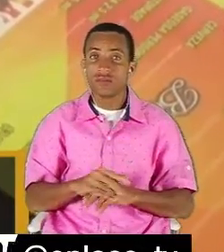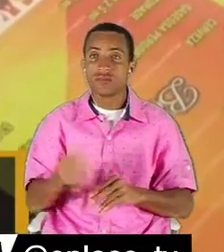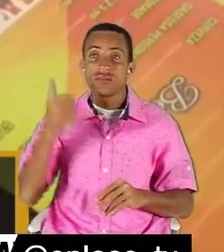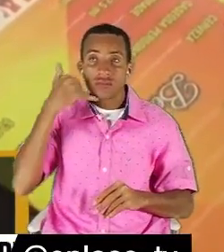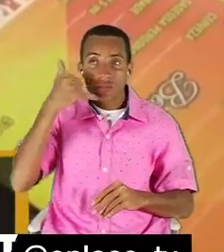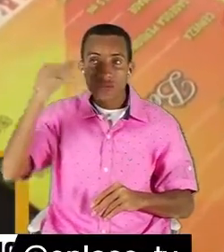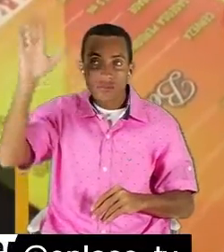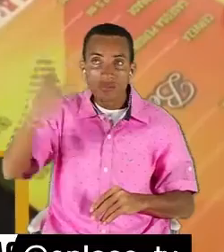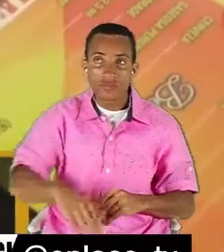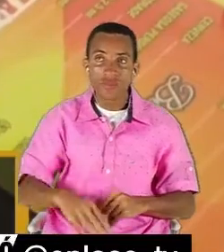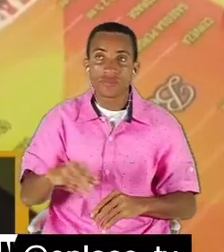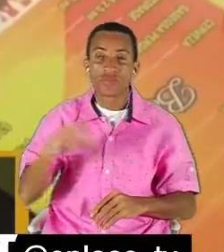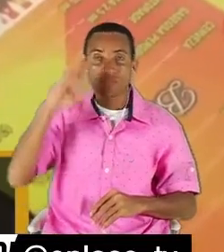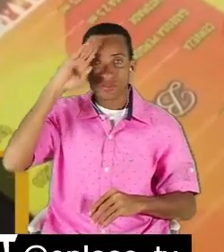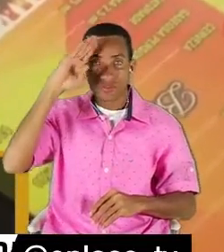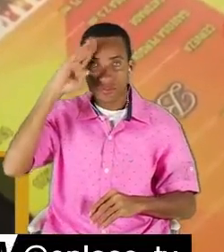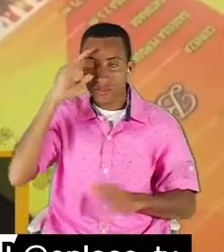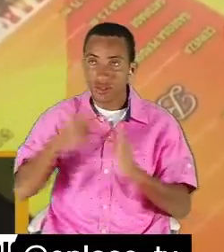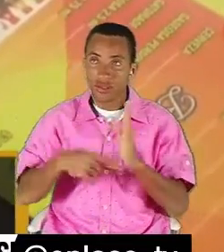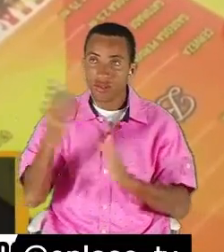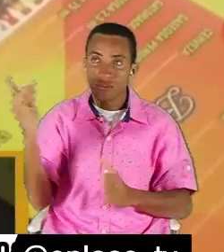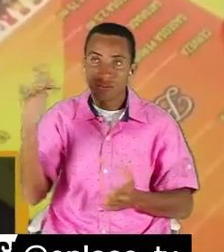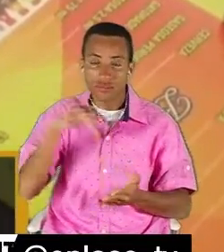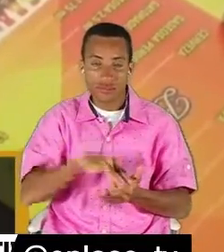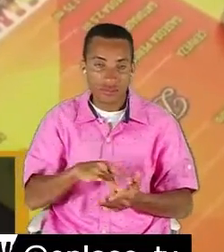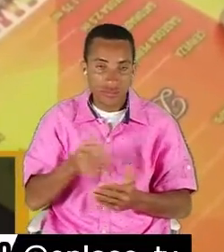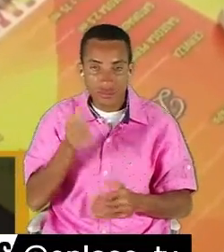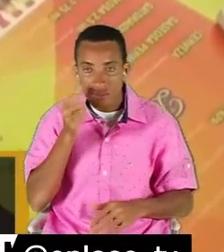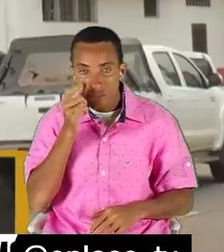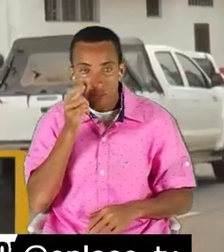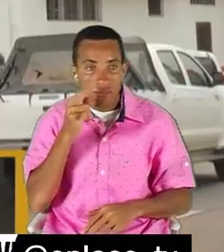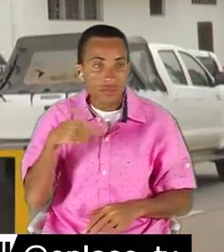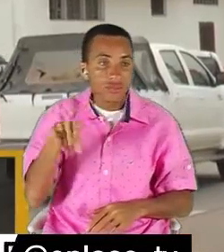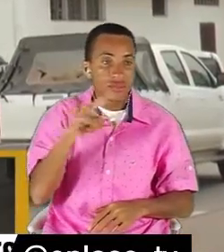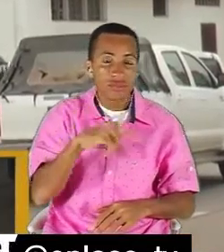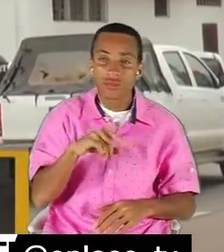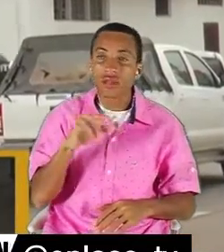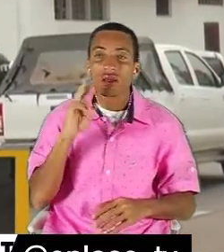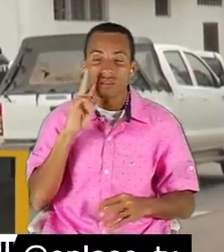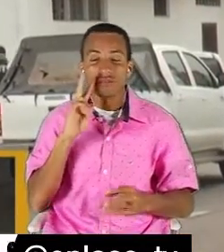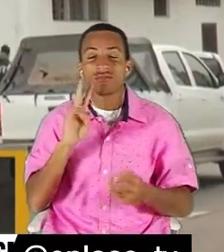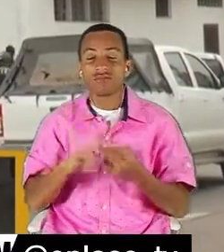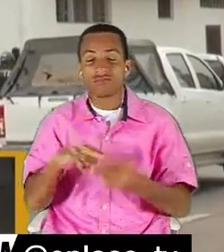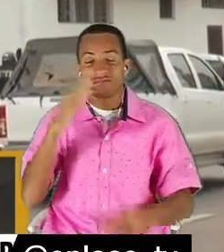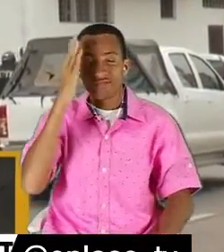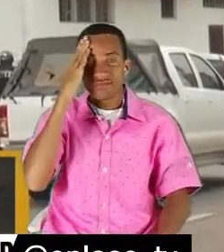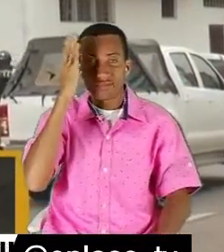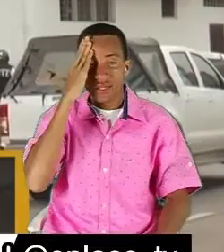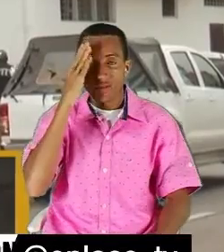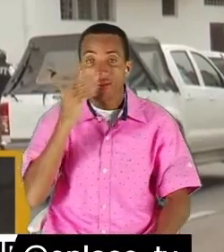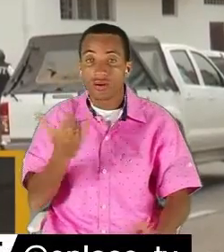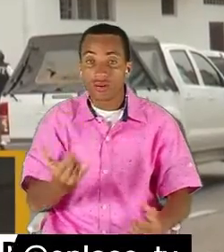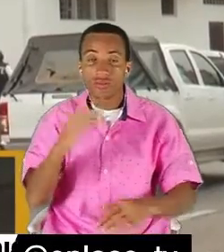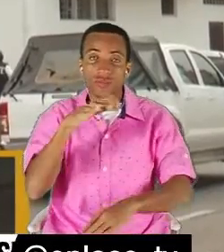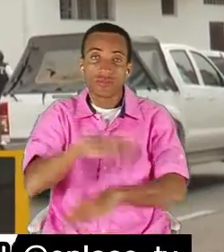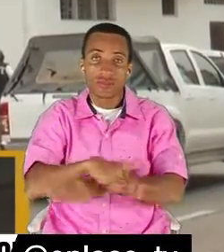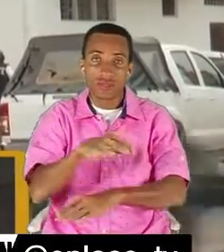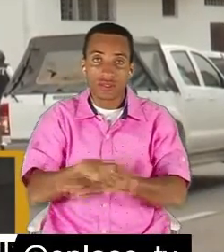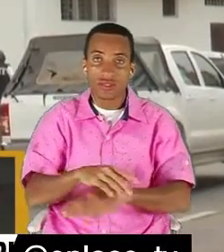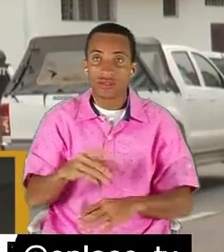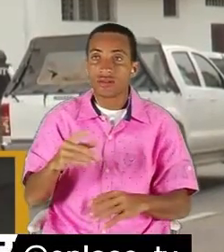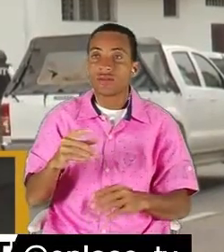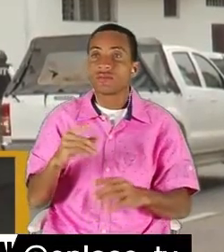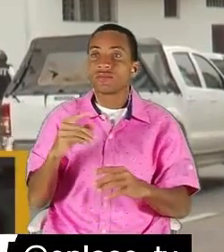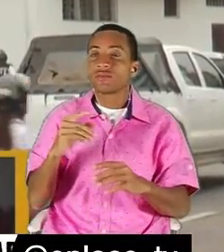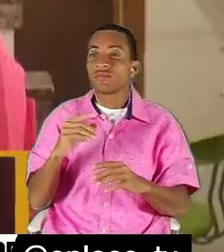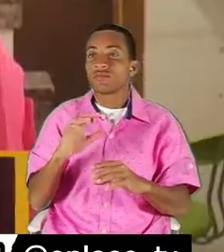la policía, vinieron, hicieron la inspección y pues ya ellos tienen conocimiento. Esta tarde pues se les va a mandar, de